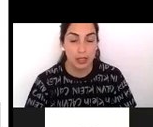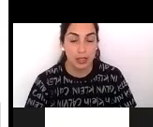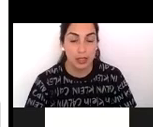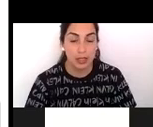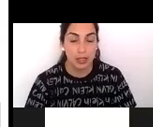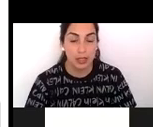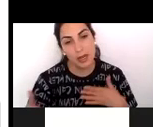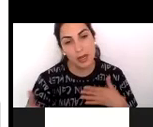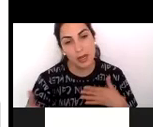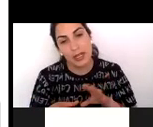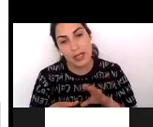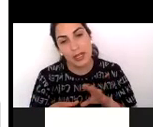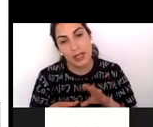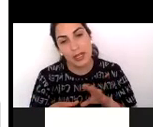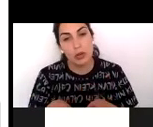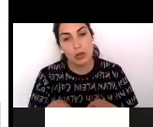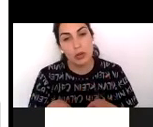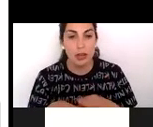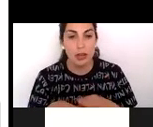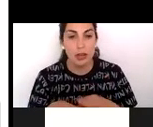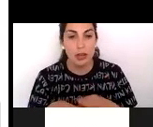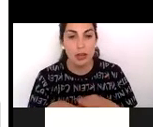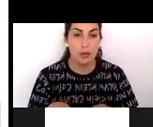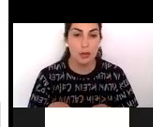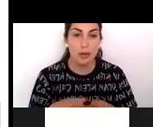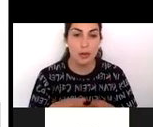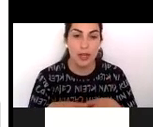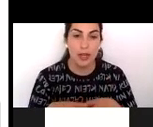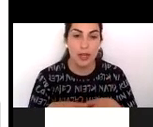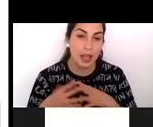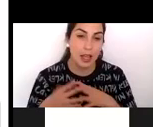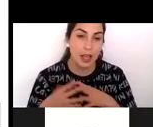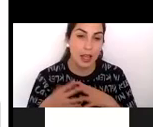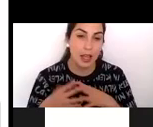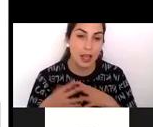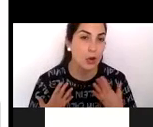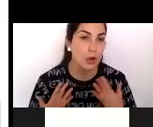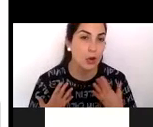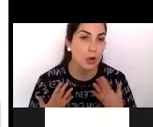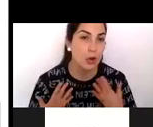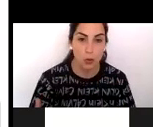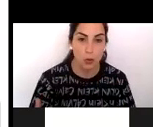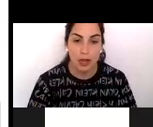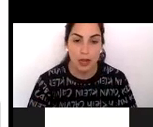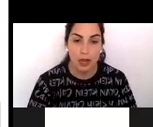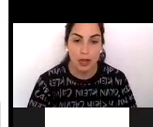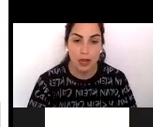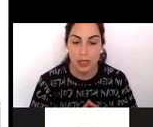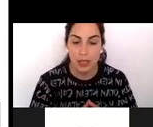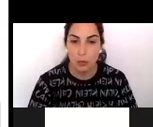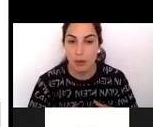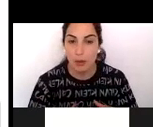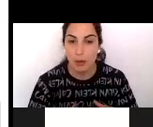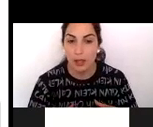lunes, más o menos varía entre lo coloquial y lo formal, pero no es tanto como lo hace la cuarta. La cuarta